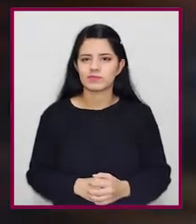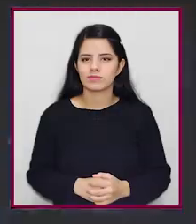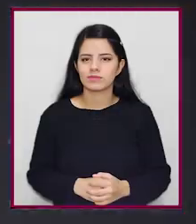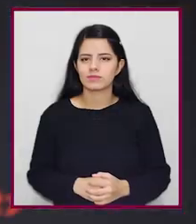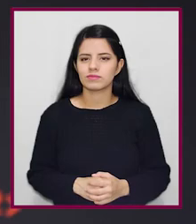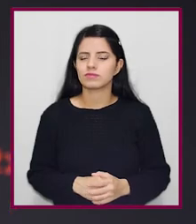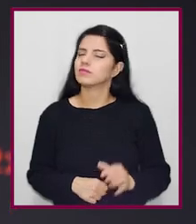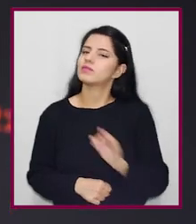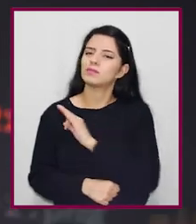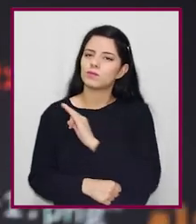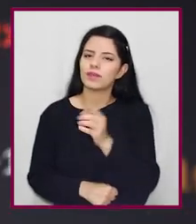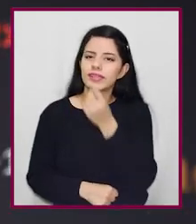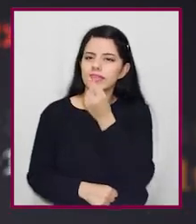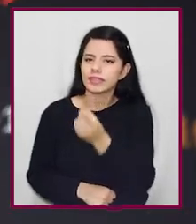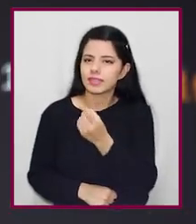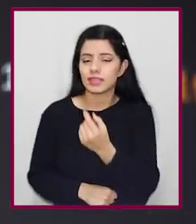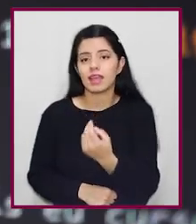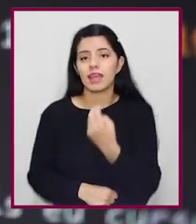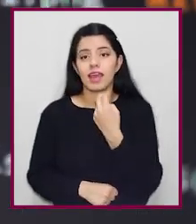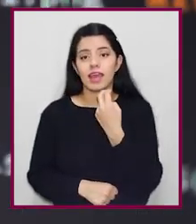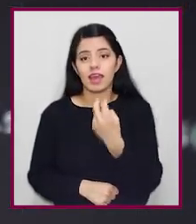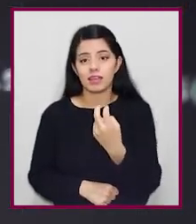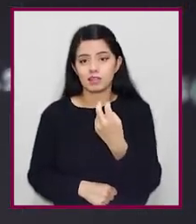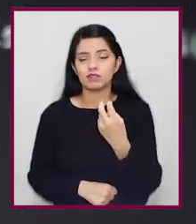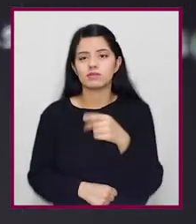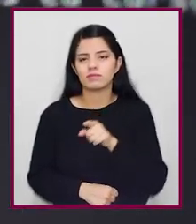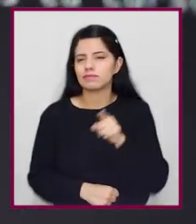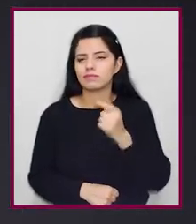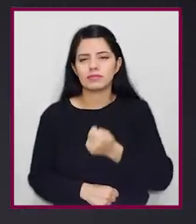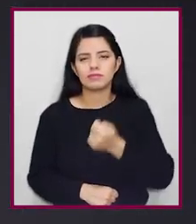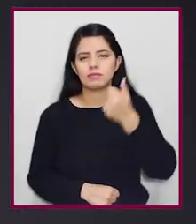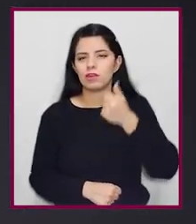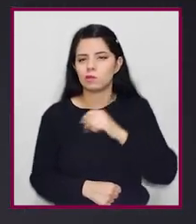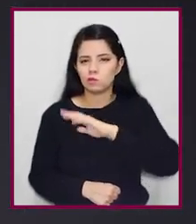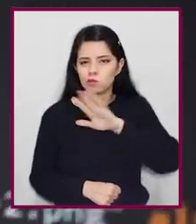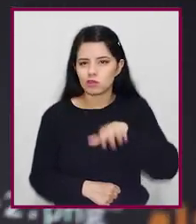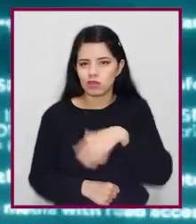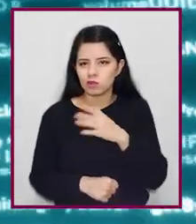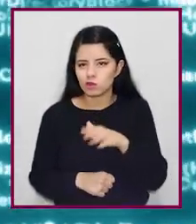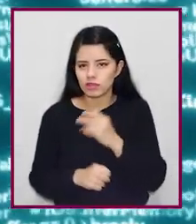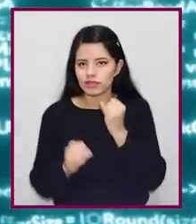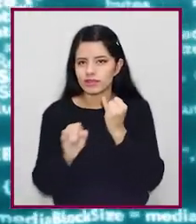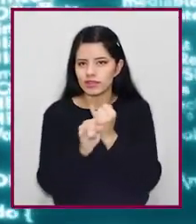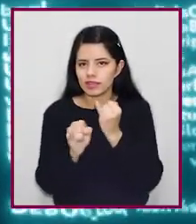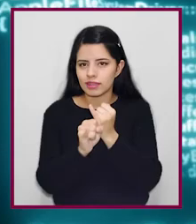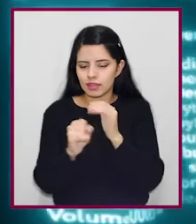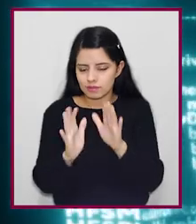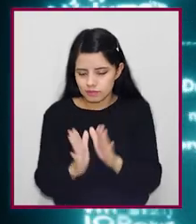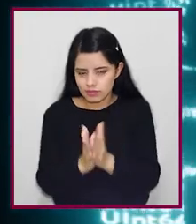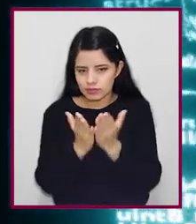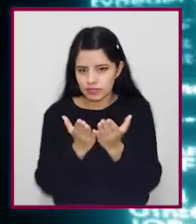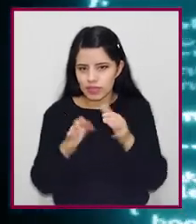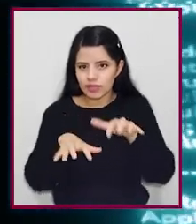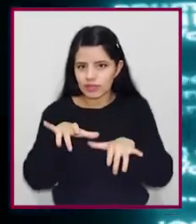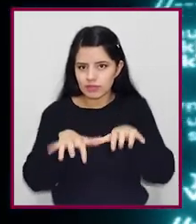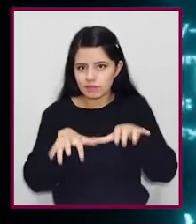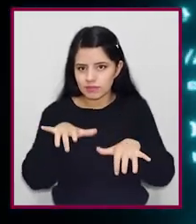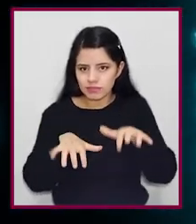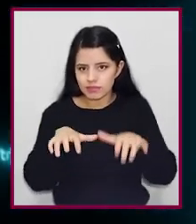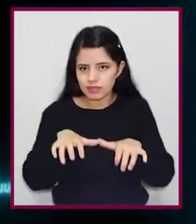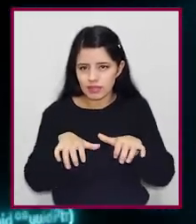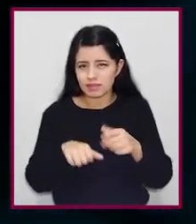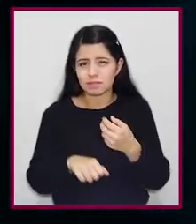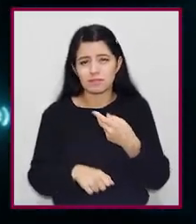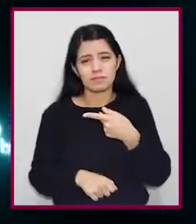Se puede decir que estos fueron los primeros buscadores utilizados en Internet, solo que su funcionamiento era